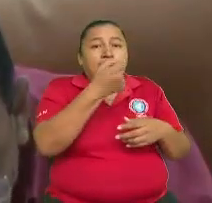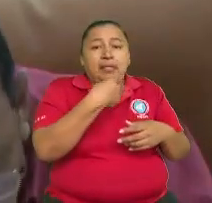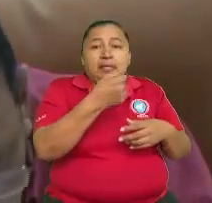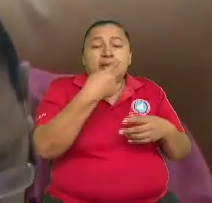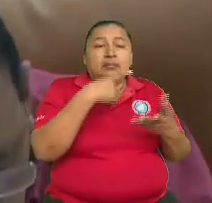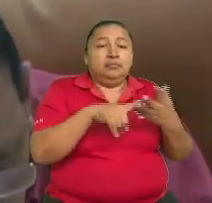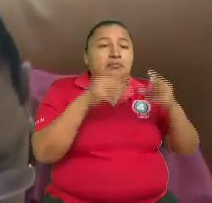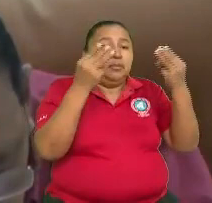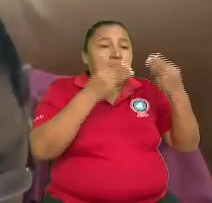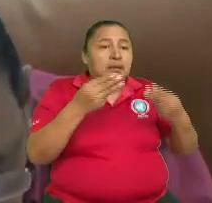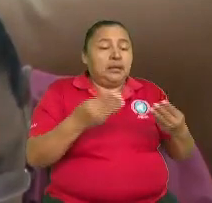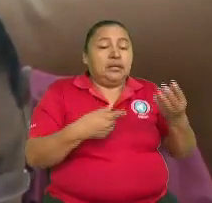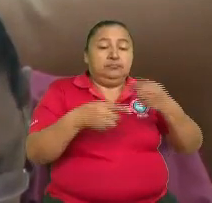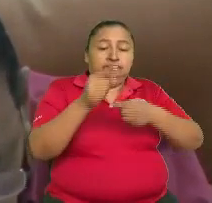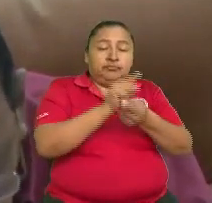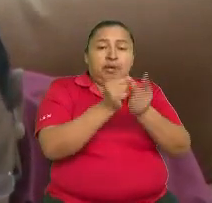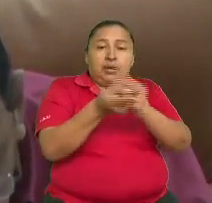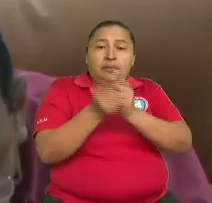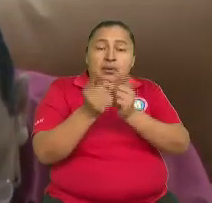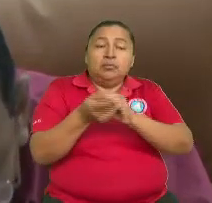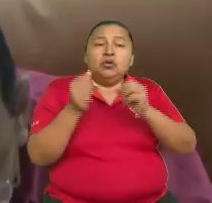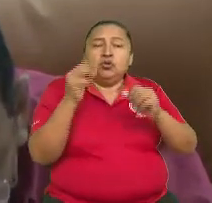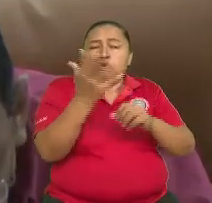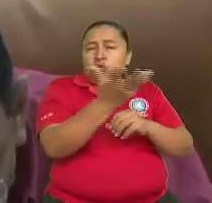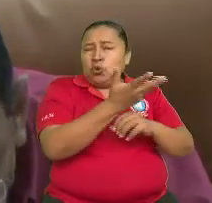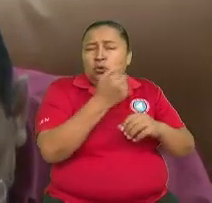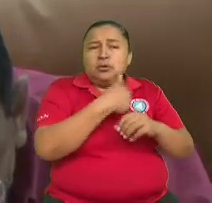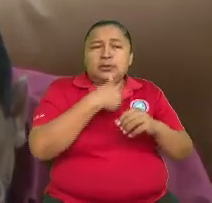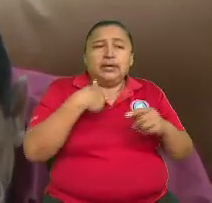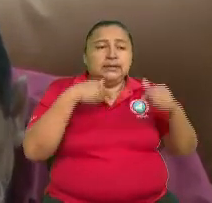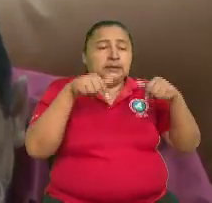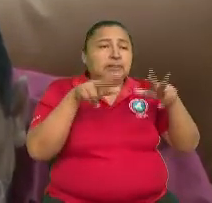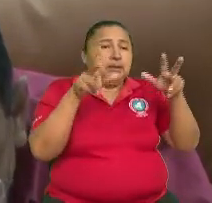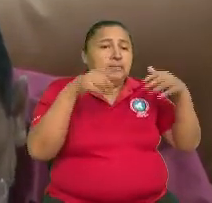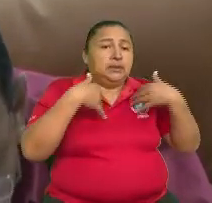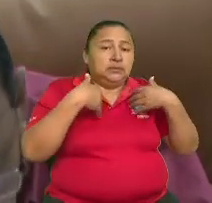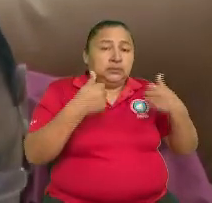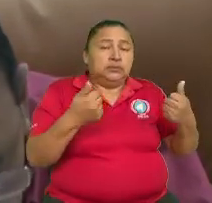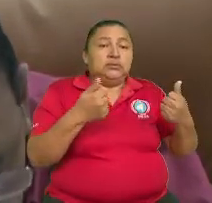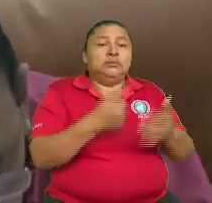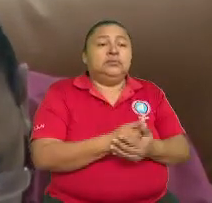medicamentos, materiales de reposición, todo lo que se ha hecho en el sector salud